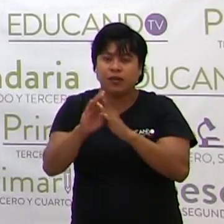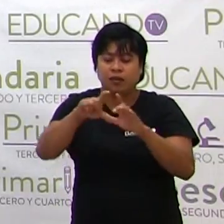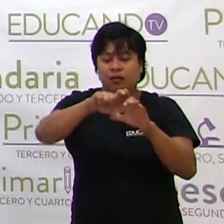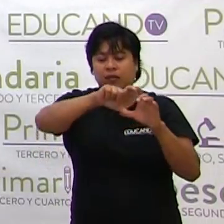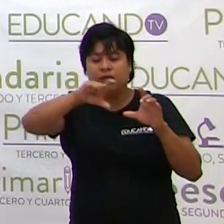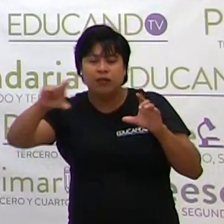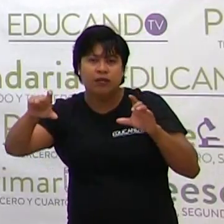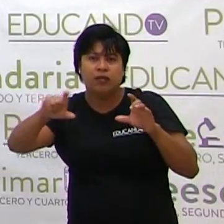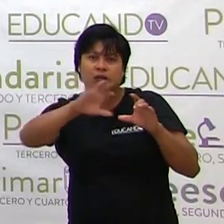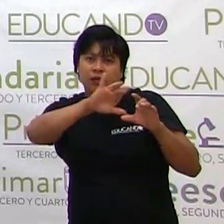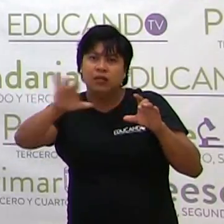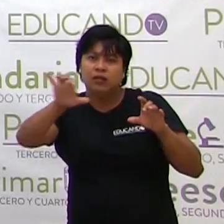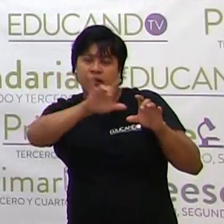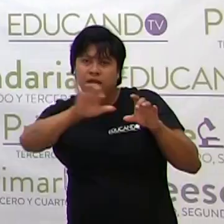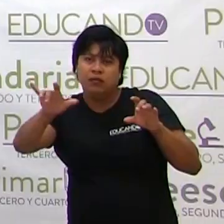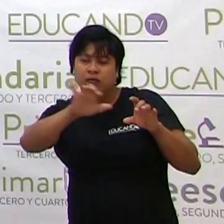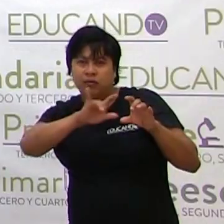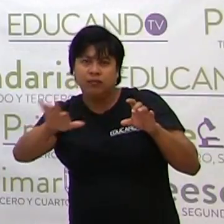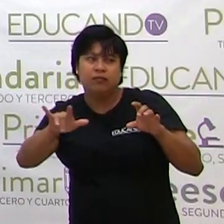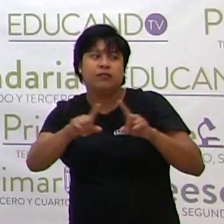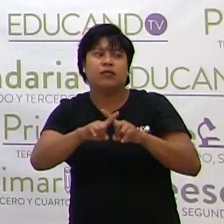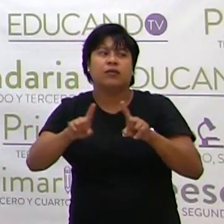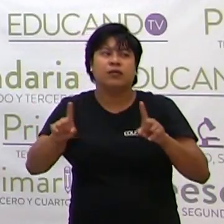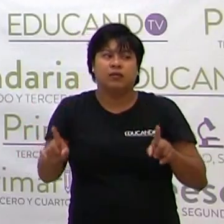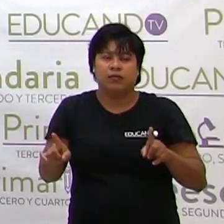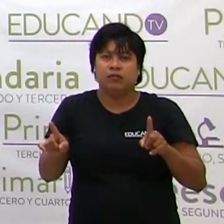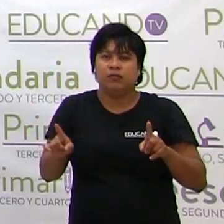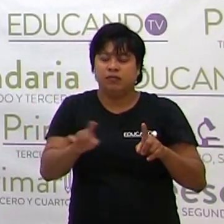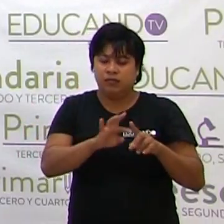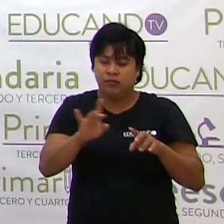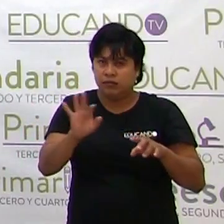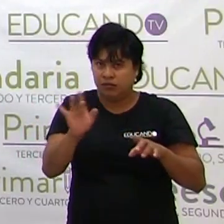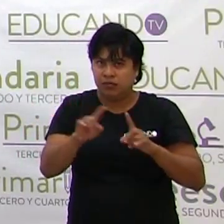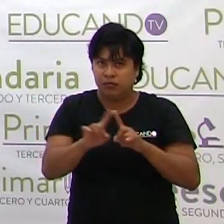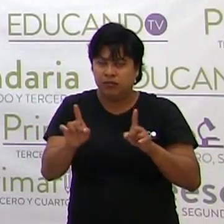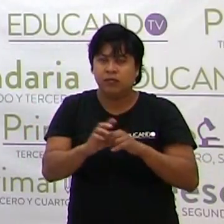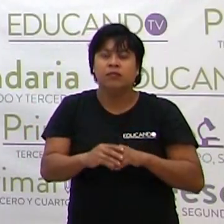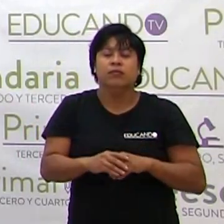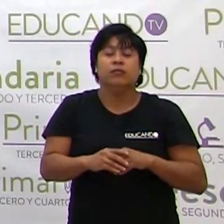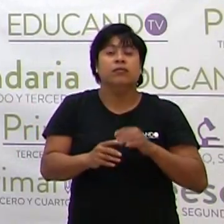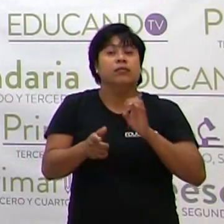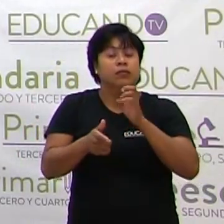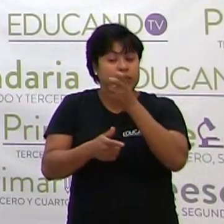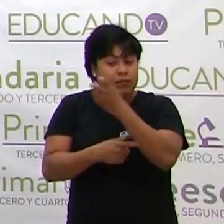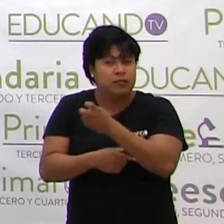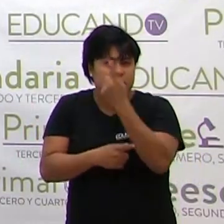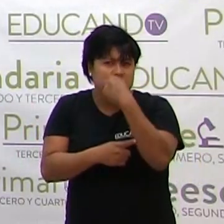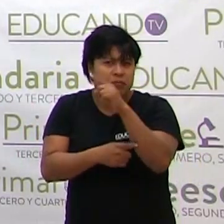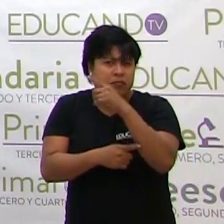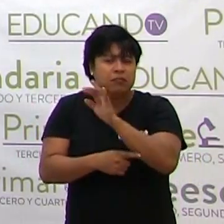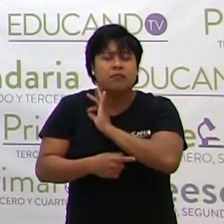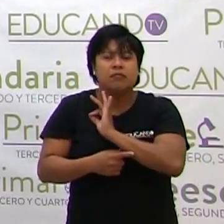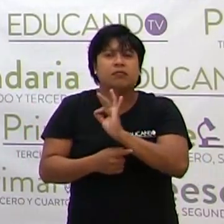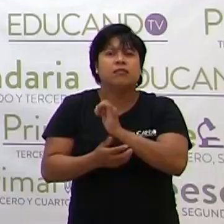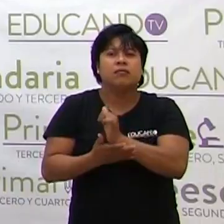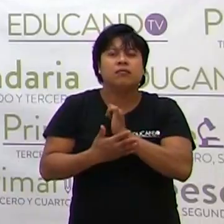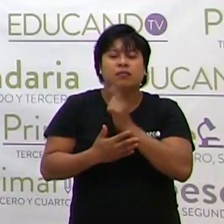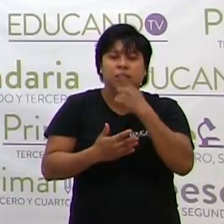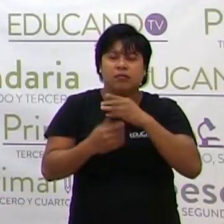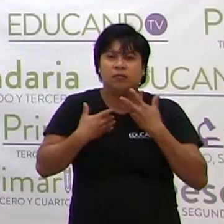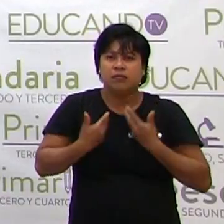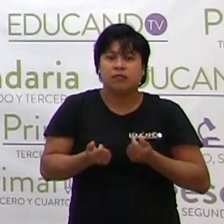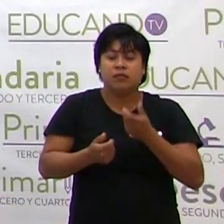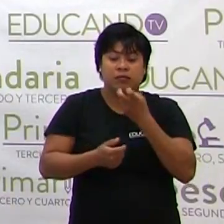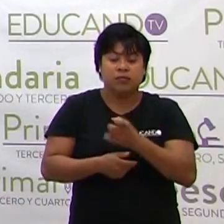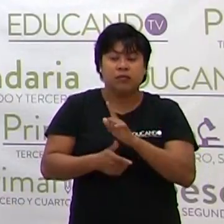horizontal. La lectura va a ser de forma horizontal. Esto nos va a permitir y nos permite entender de